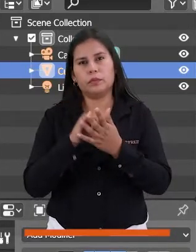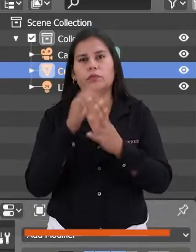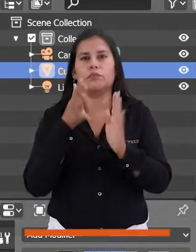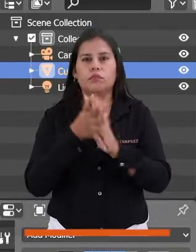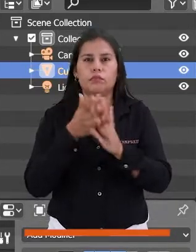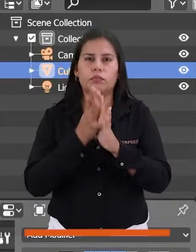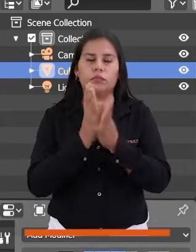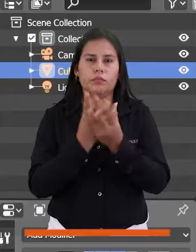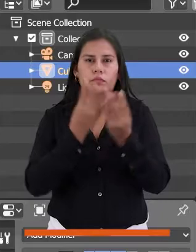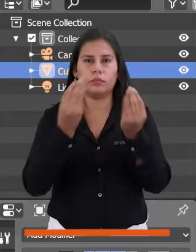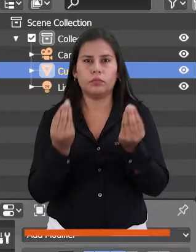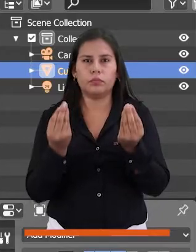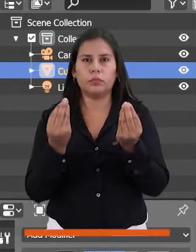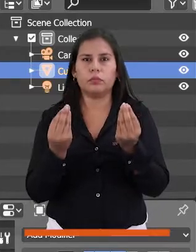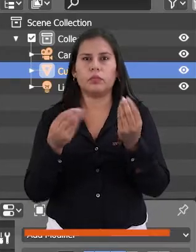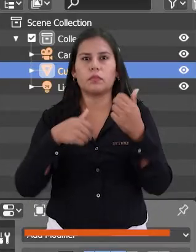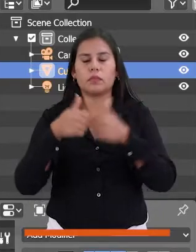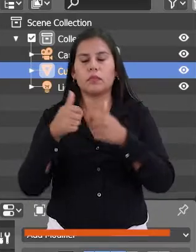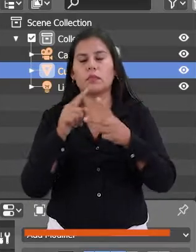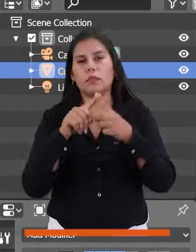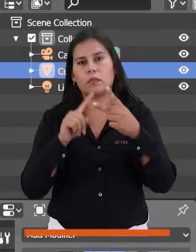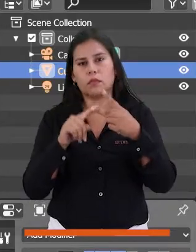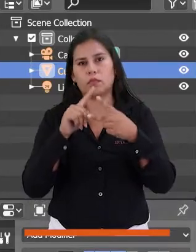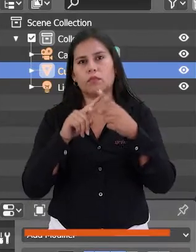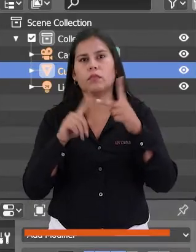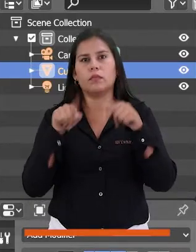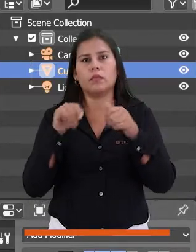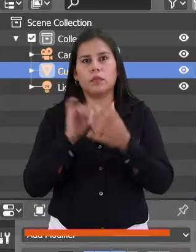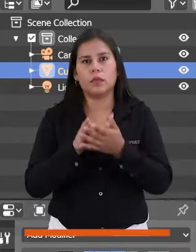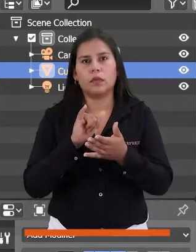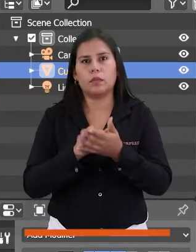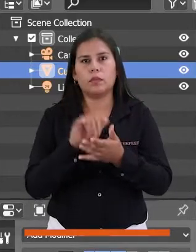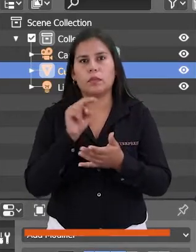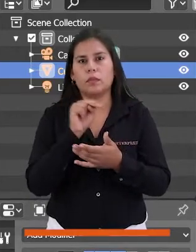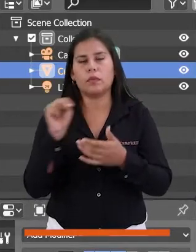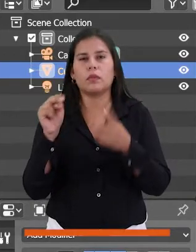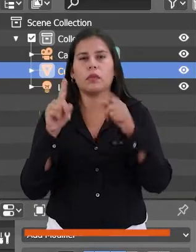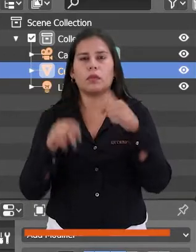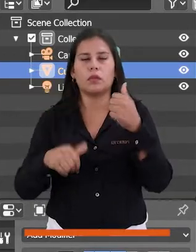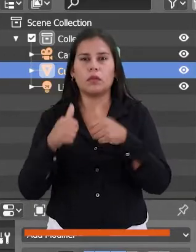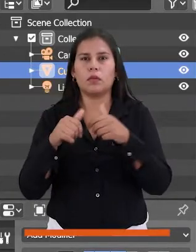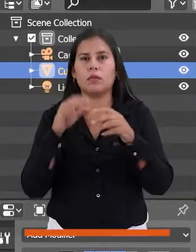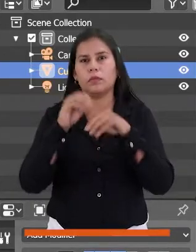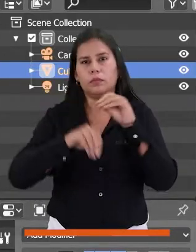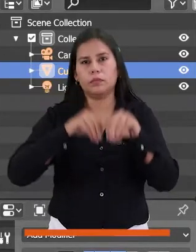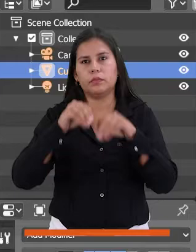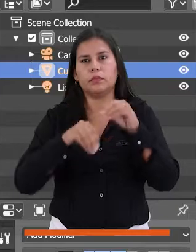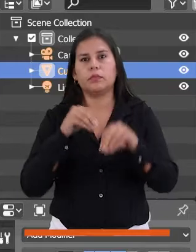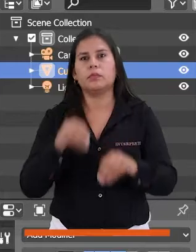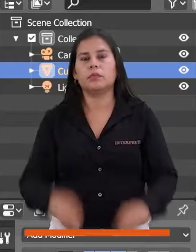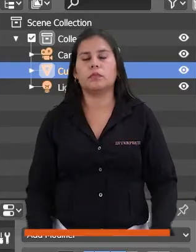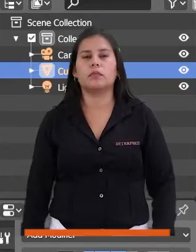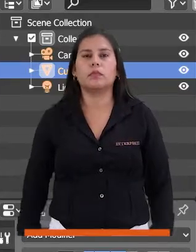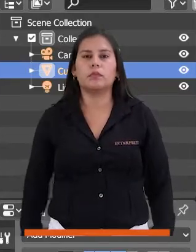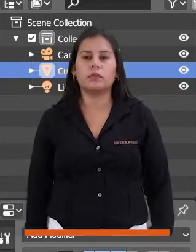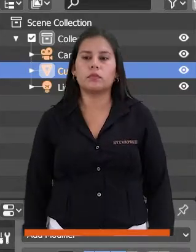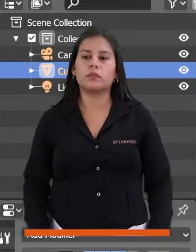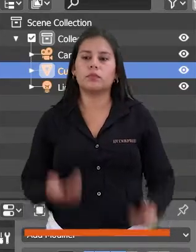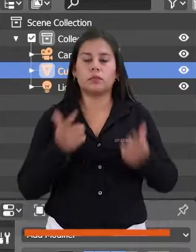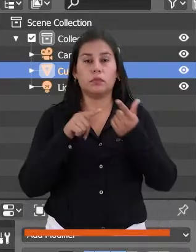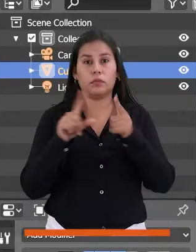de subdivisiones. Entonces voy a dejar las dos en el mismo nivel y me voy a ir al modo de edición,